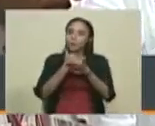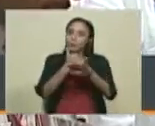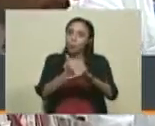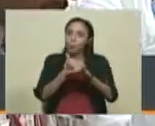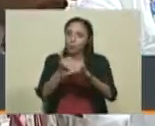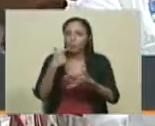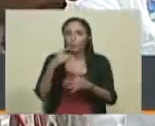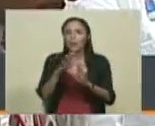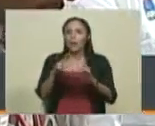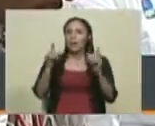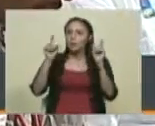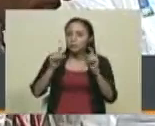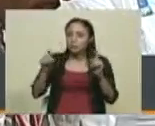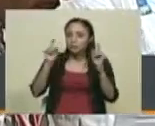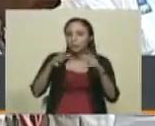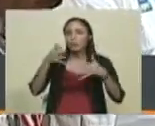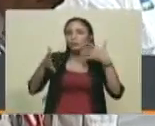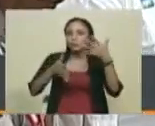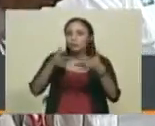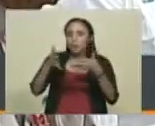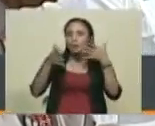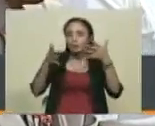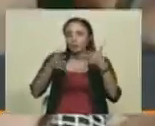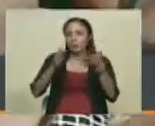cuando plantea soluciones,